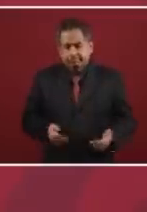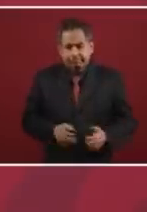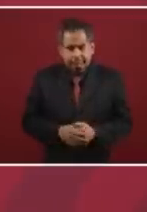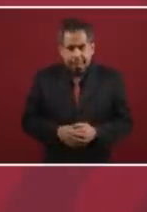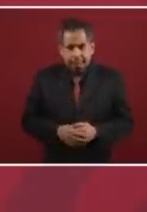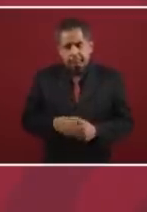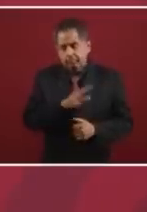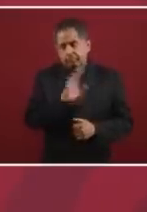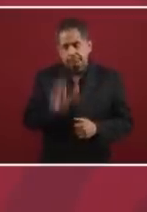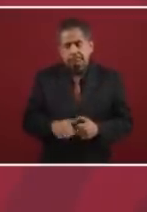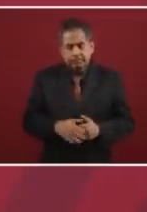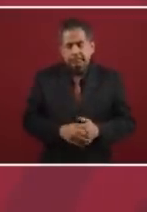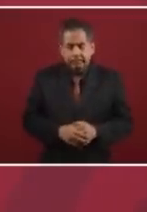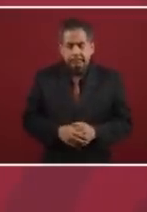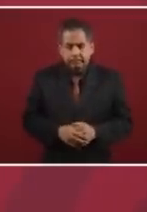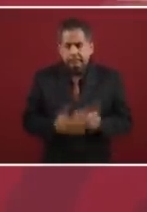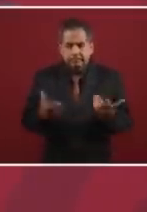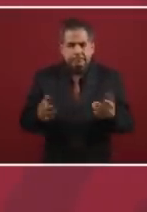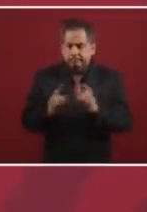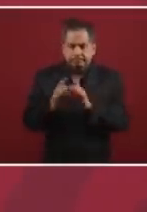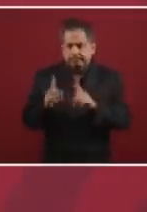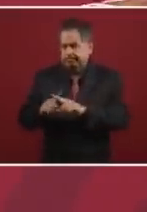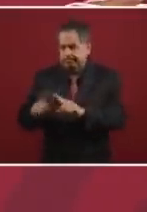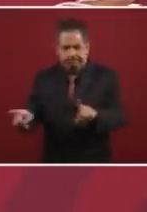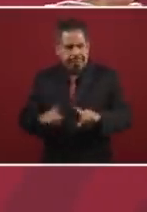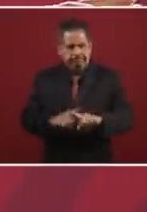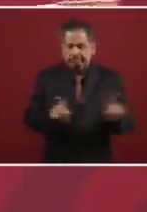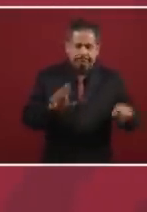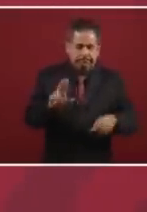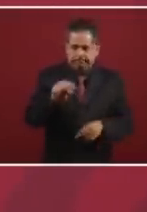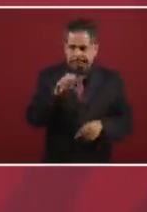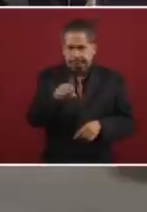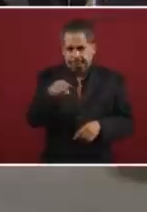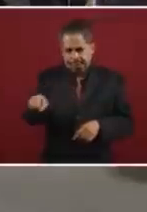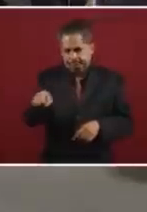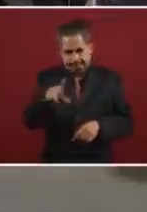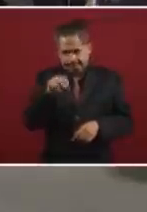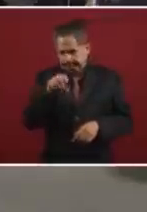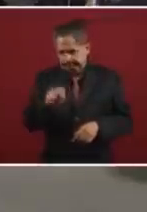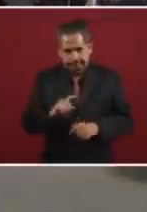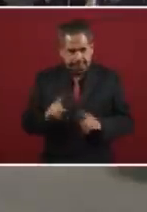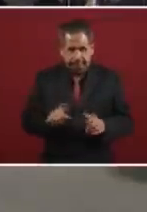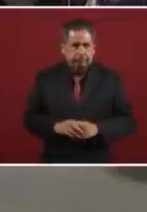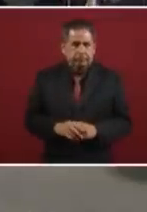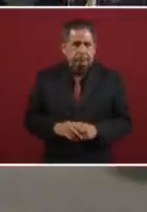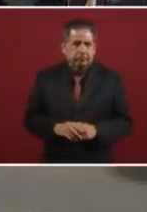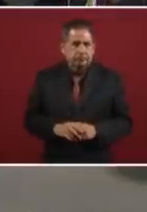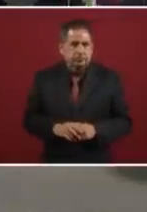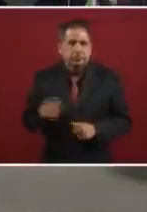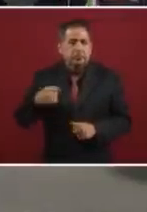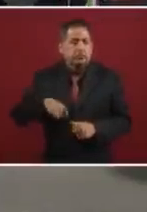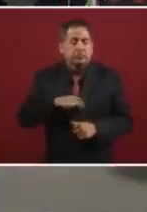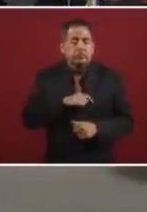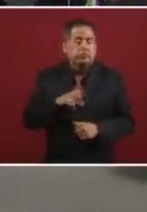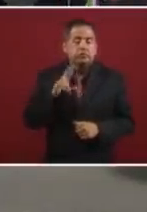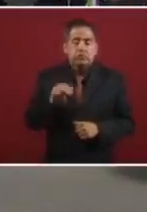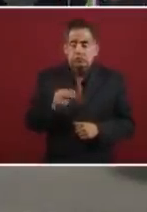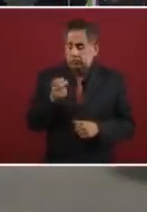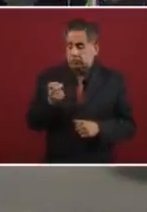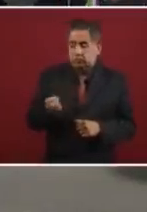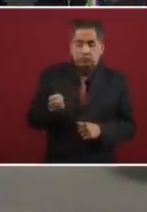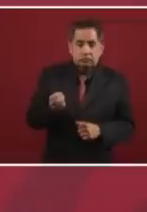pero son cosas distintas entonces nosotros no vamos a permitir